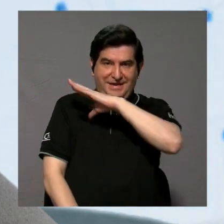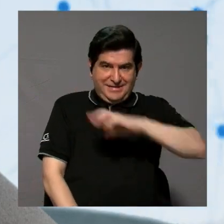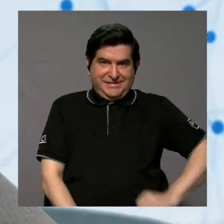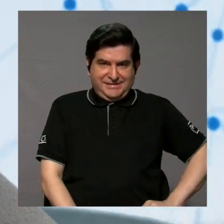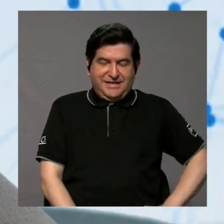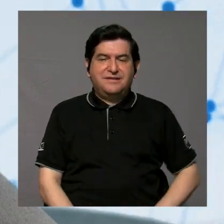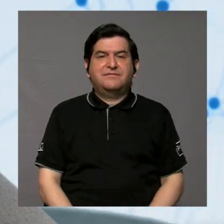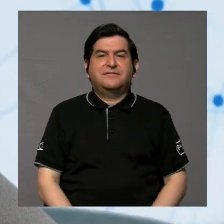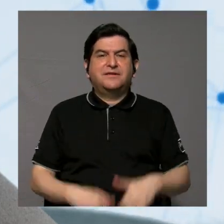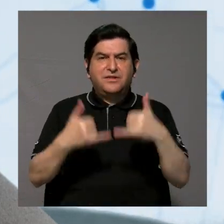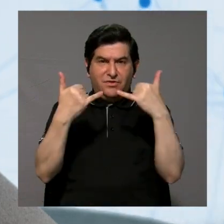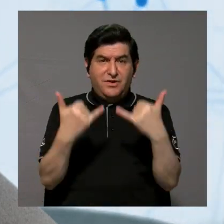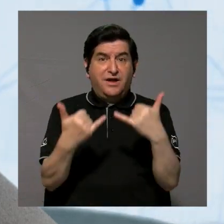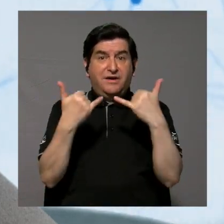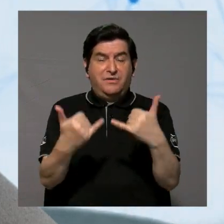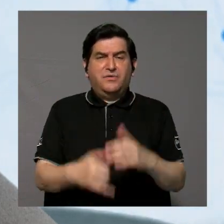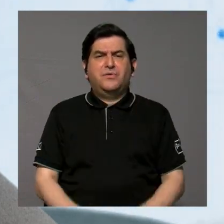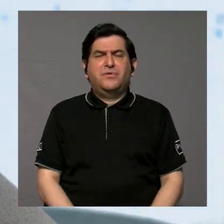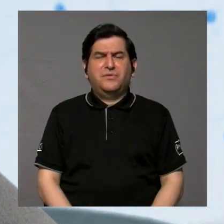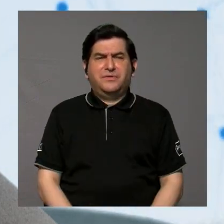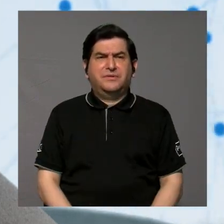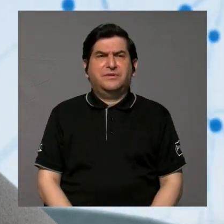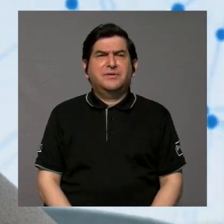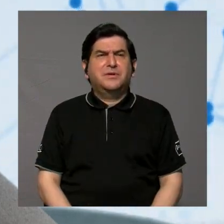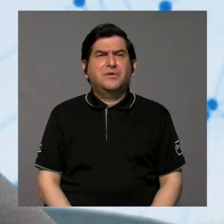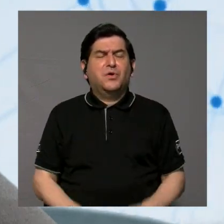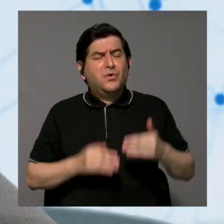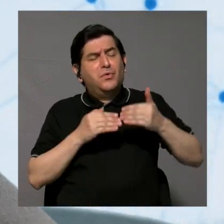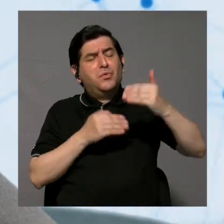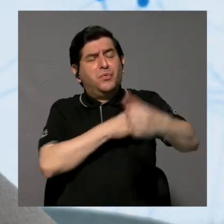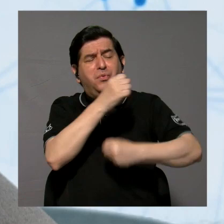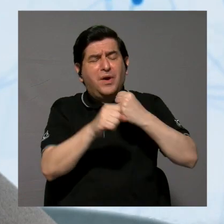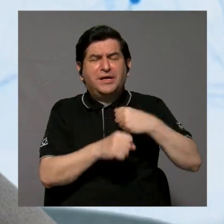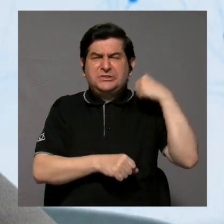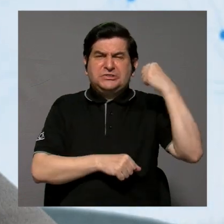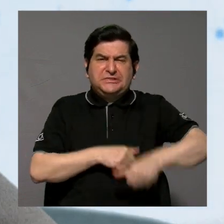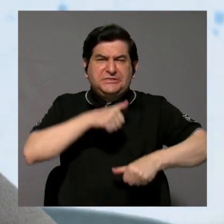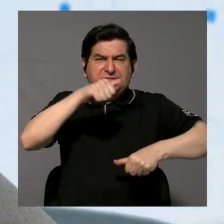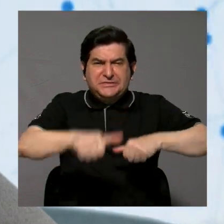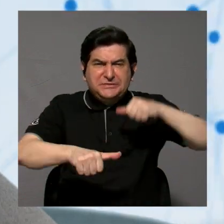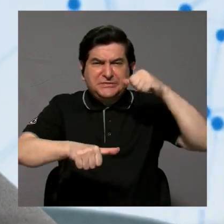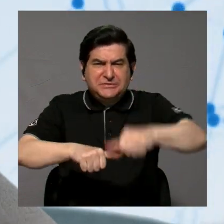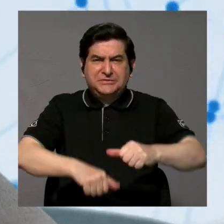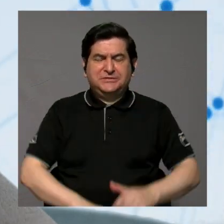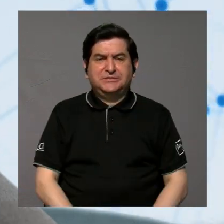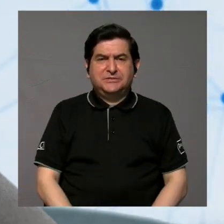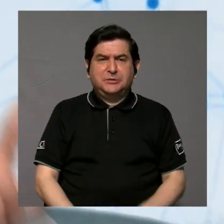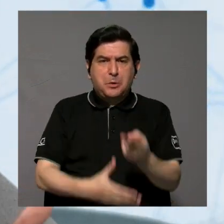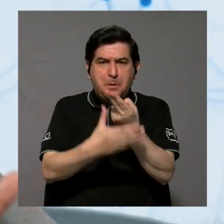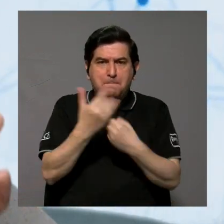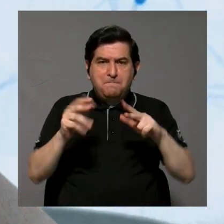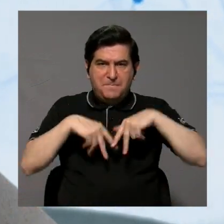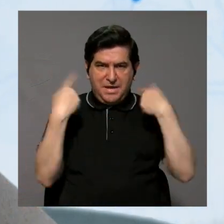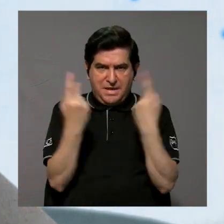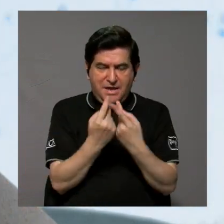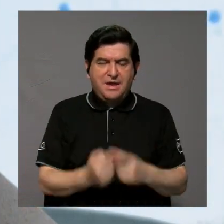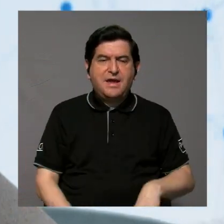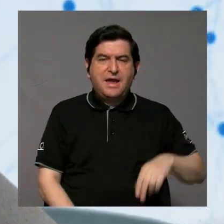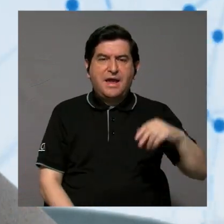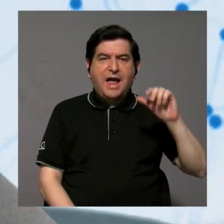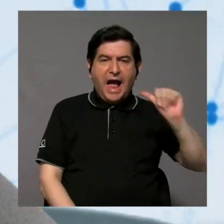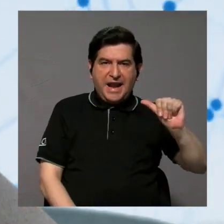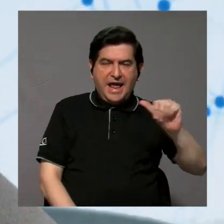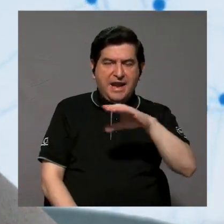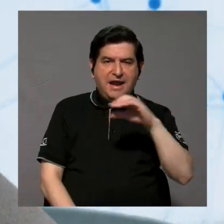tenemos ahora, ¿verdad? Es decir, durante muchos años hubo una disputa bipartidista entre el Partido Arena y el